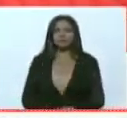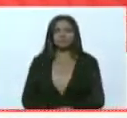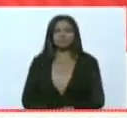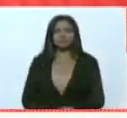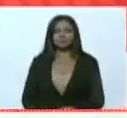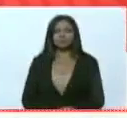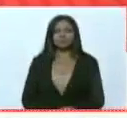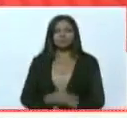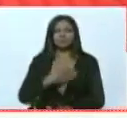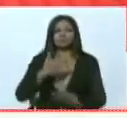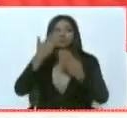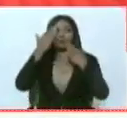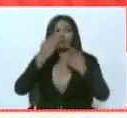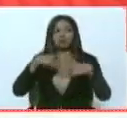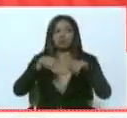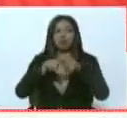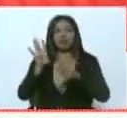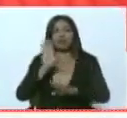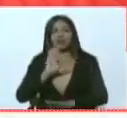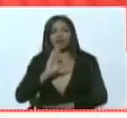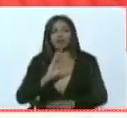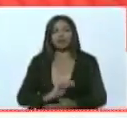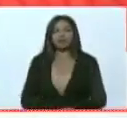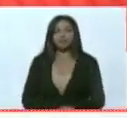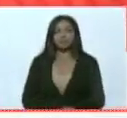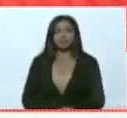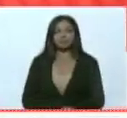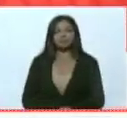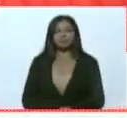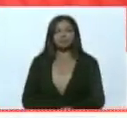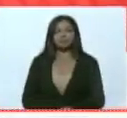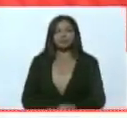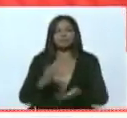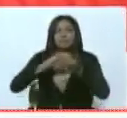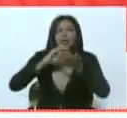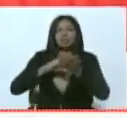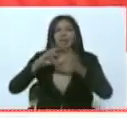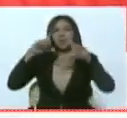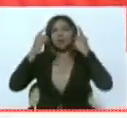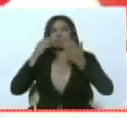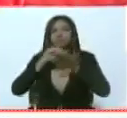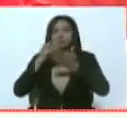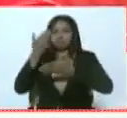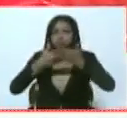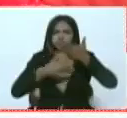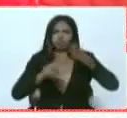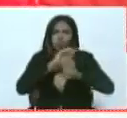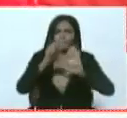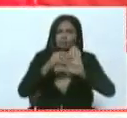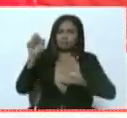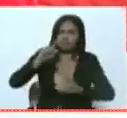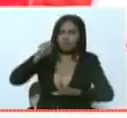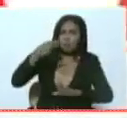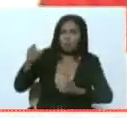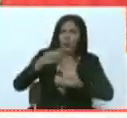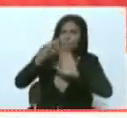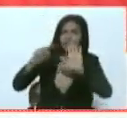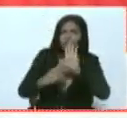quiero saludarlos a todos, Caracas, Miranda, La Guaira, aquí me pusieron esto, ¿esto está completo, Héctor?